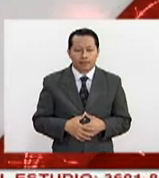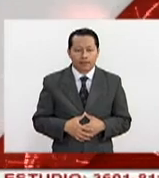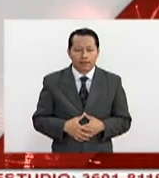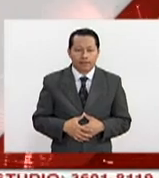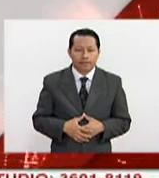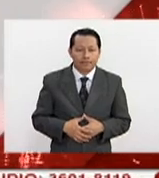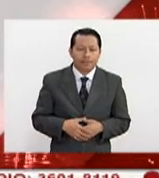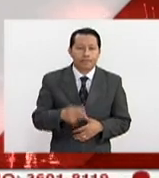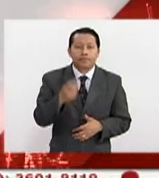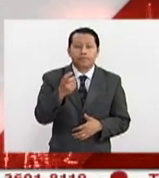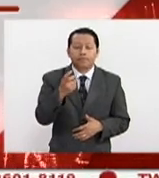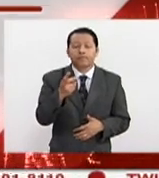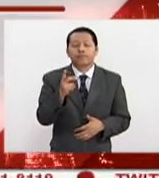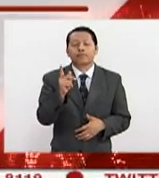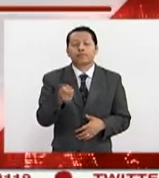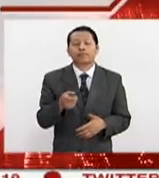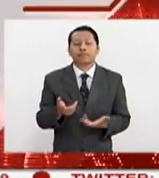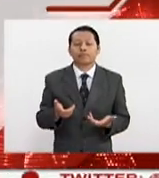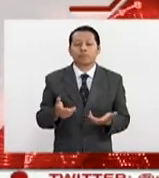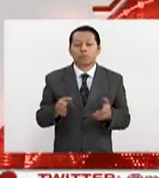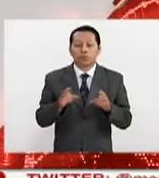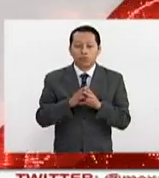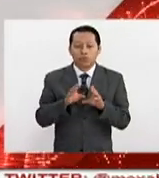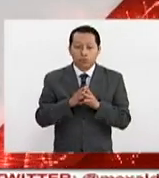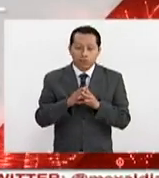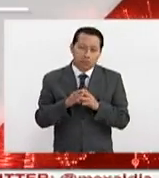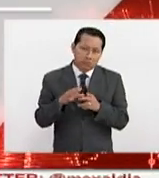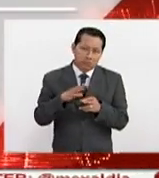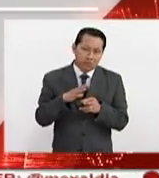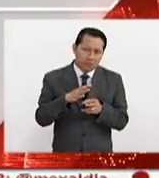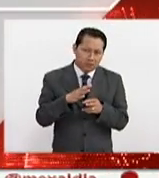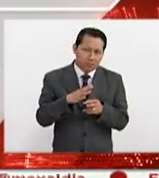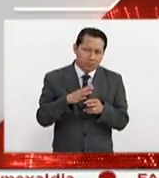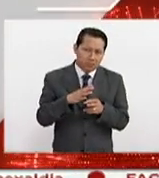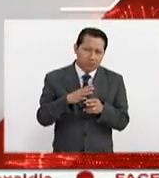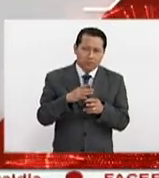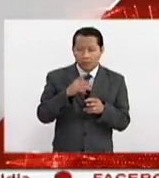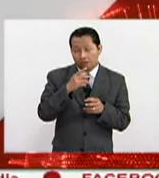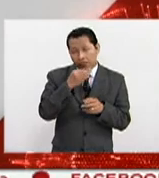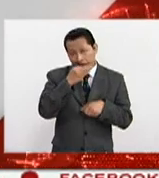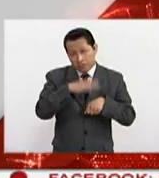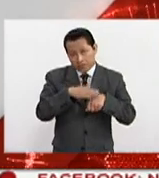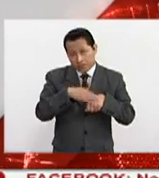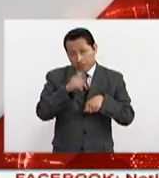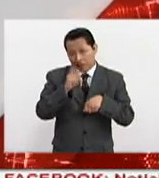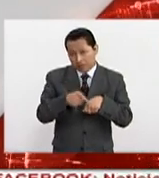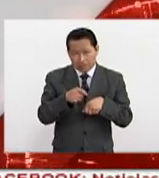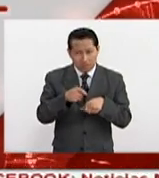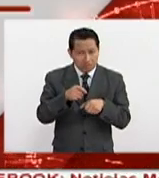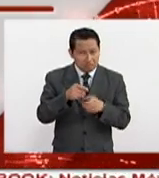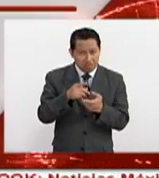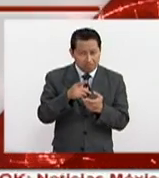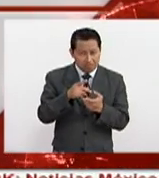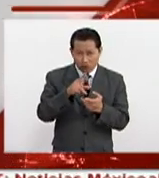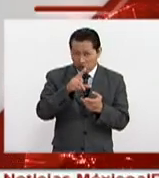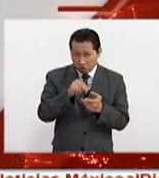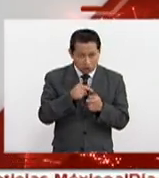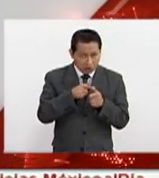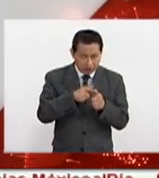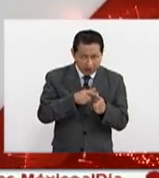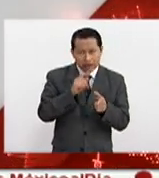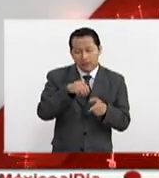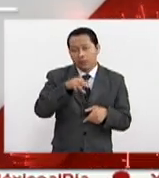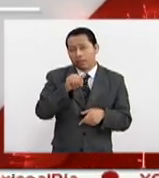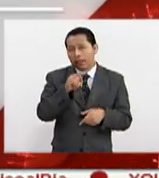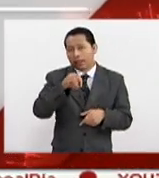Anaya les vendió pues un voto muy robusto que no va a estar ahí. Ese voto robusto se va a ir con Margarita